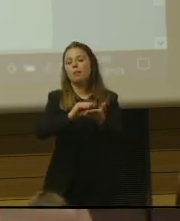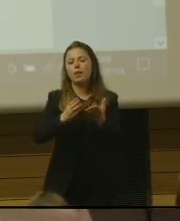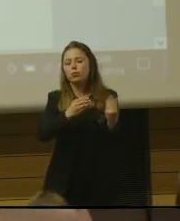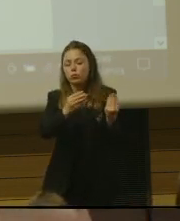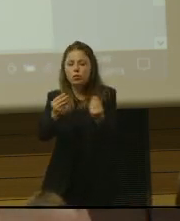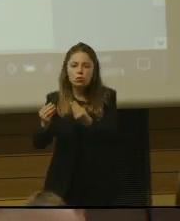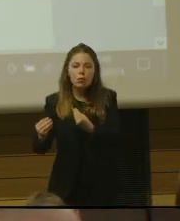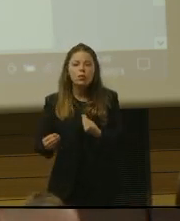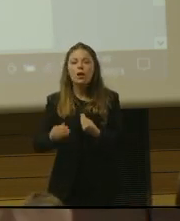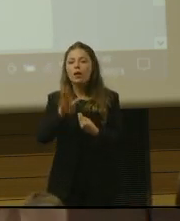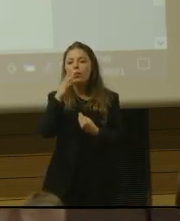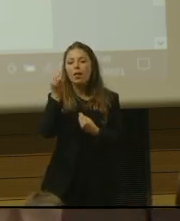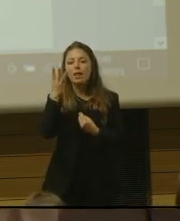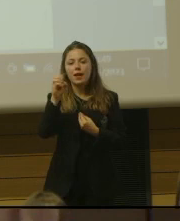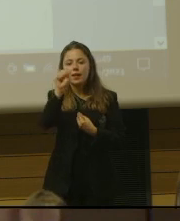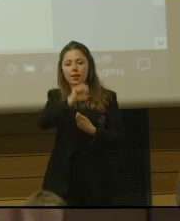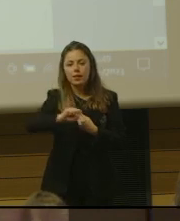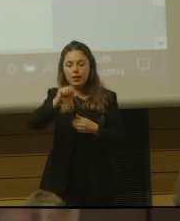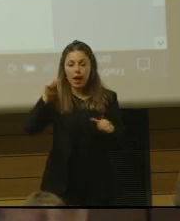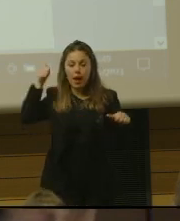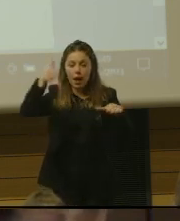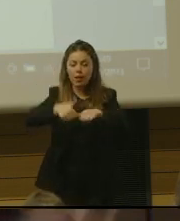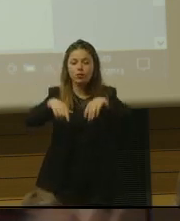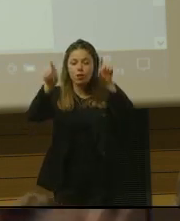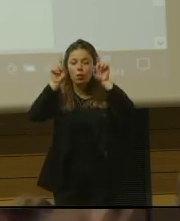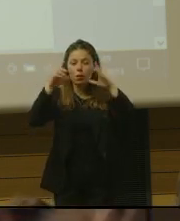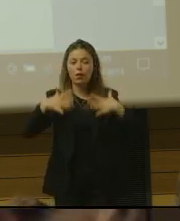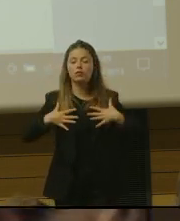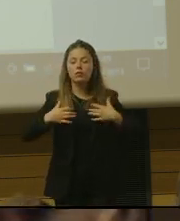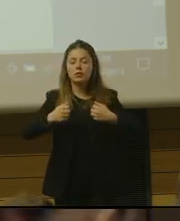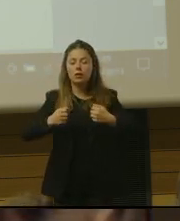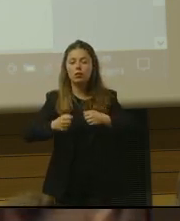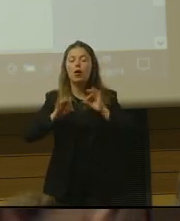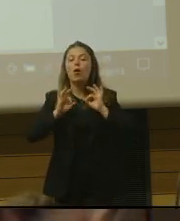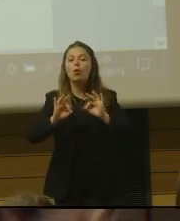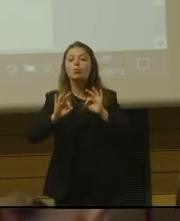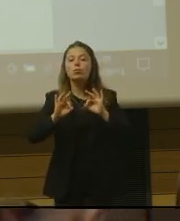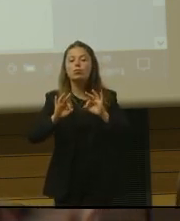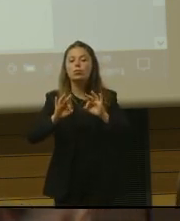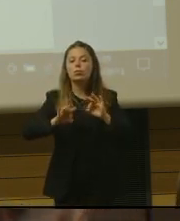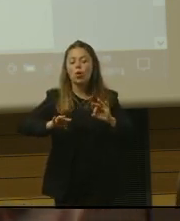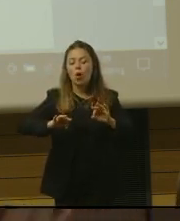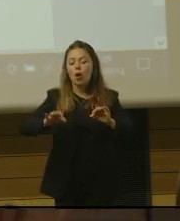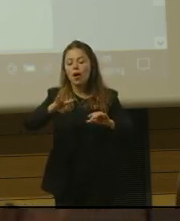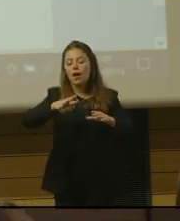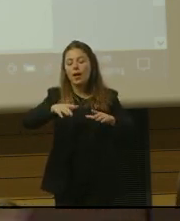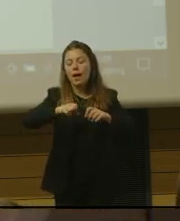de hecho llevábamos más de 30 años trabajando la educación para la salud, antes que lo de la modificación de entornos,